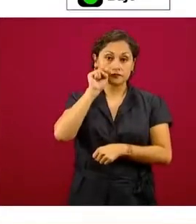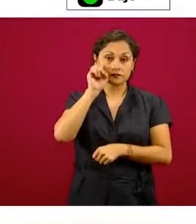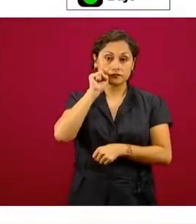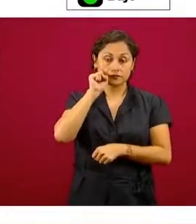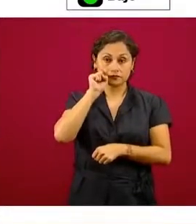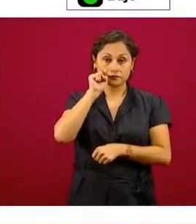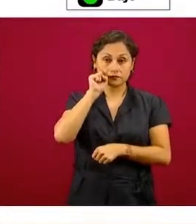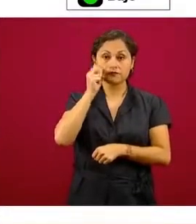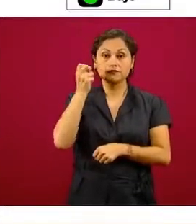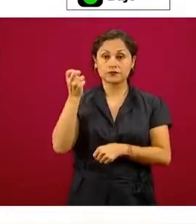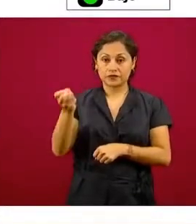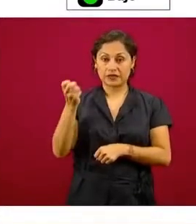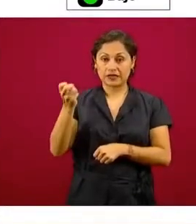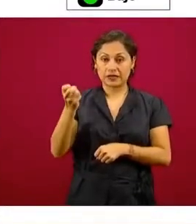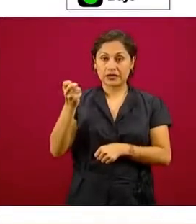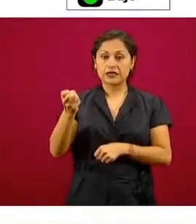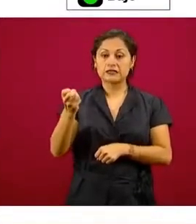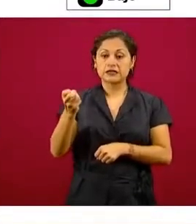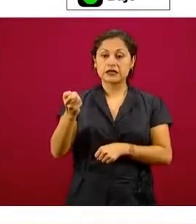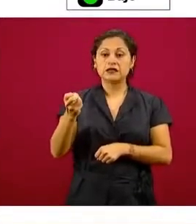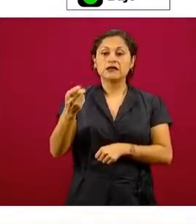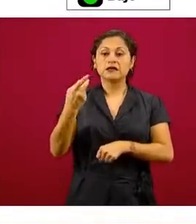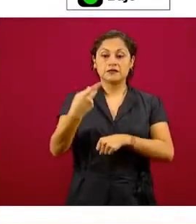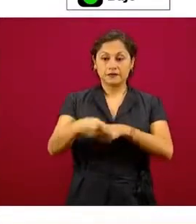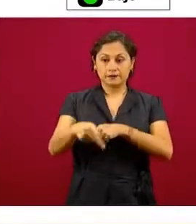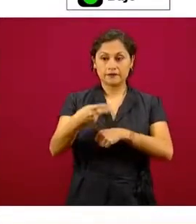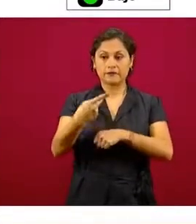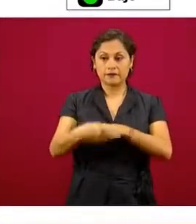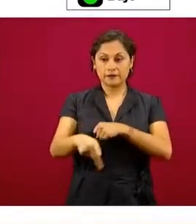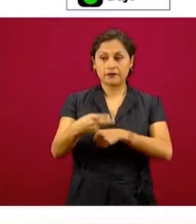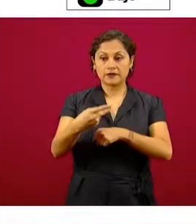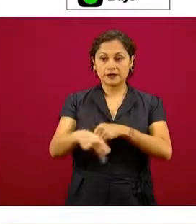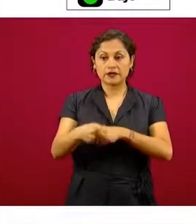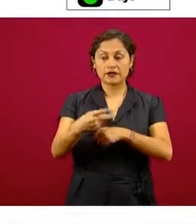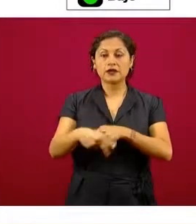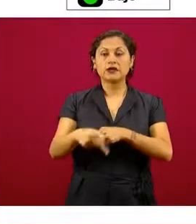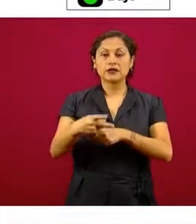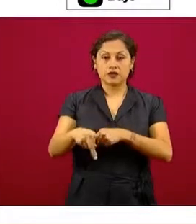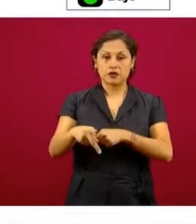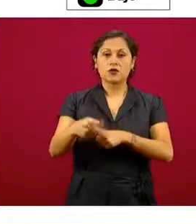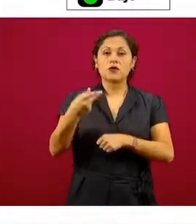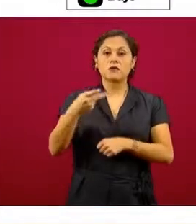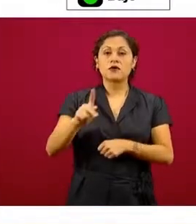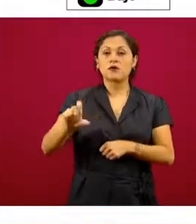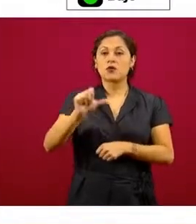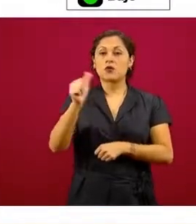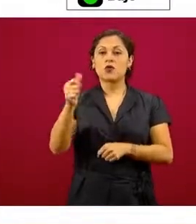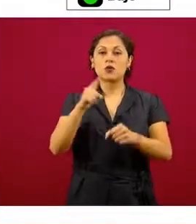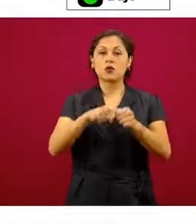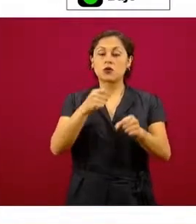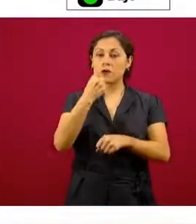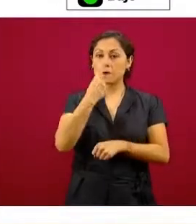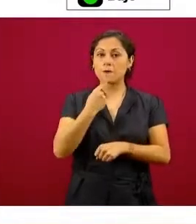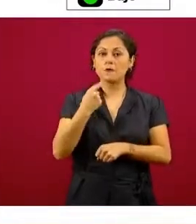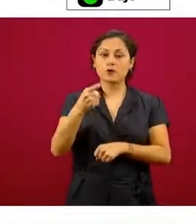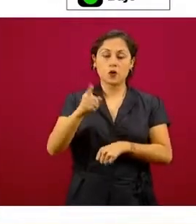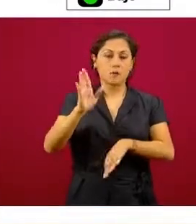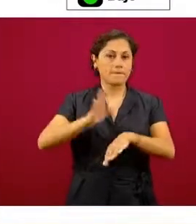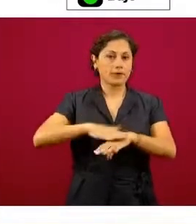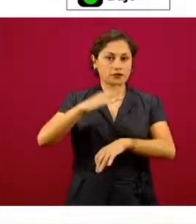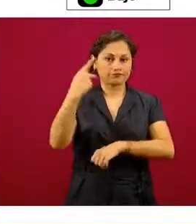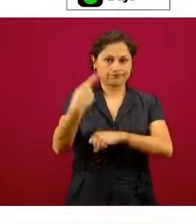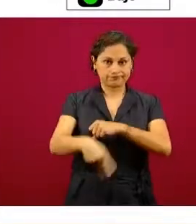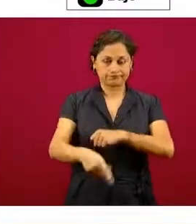un riesgo alto, y las entidades que están en color rojo, que representan un riesgo máximo. Veamos